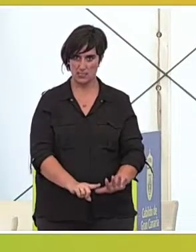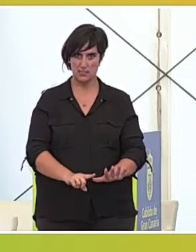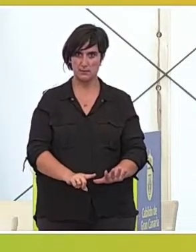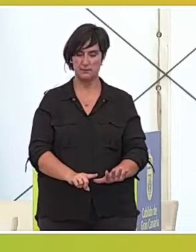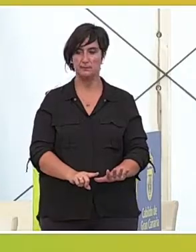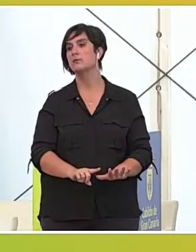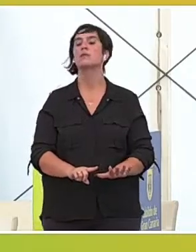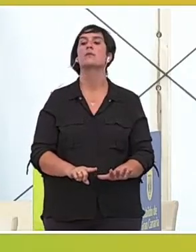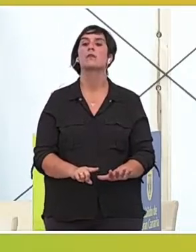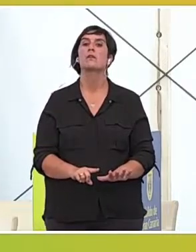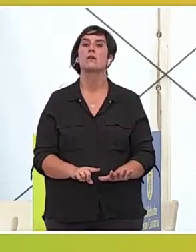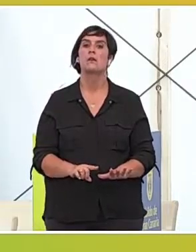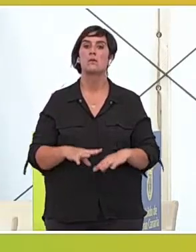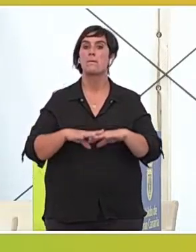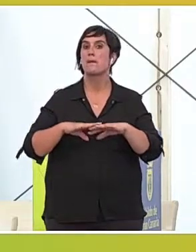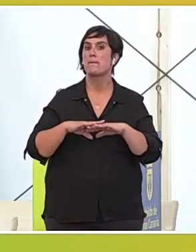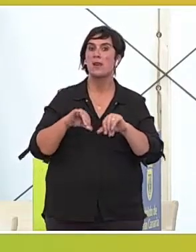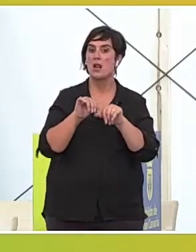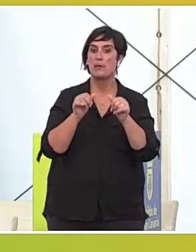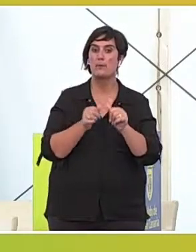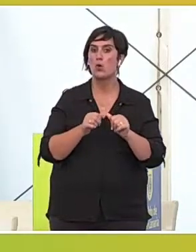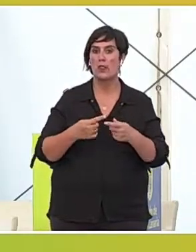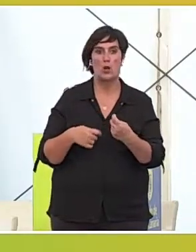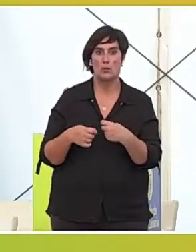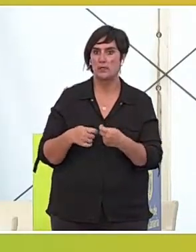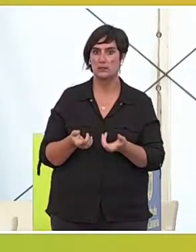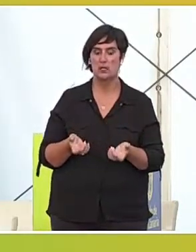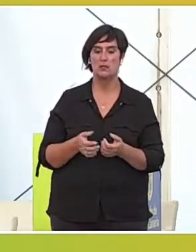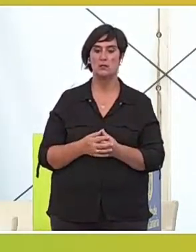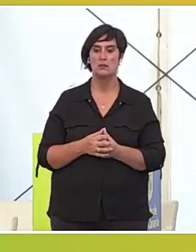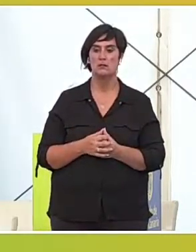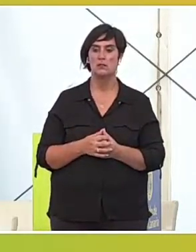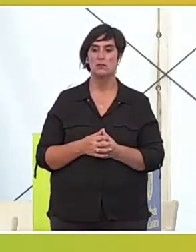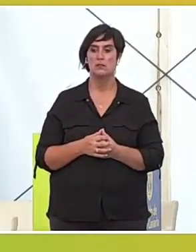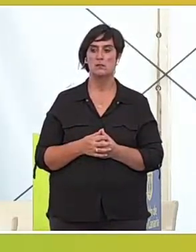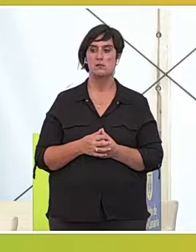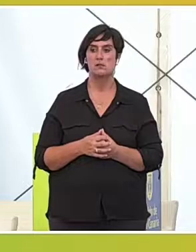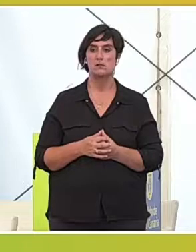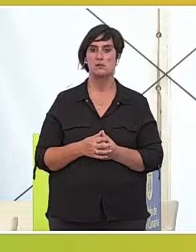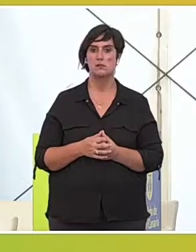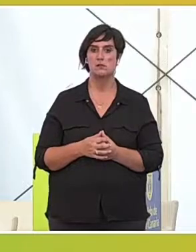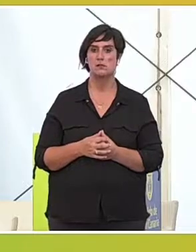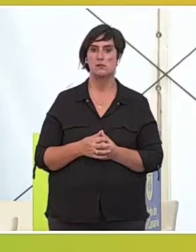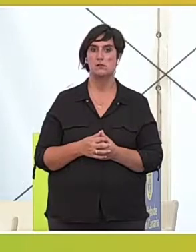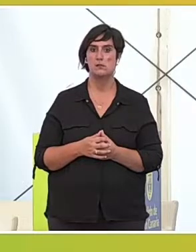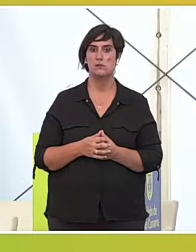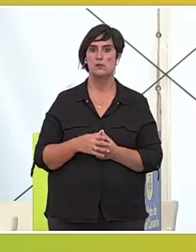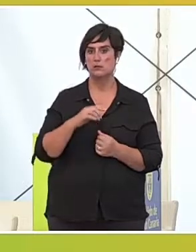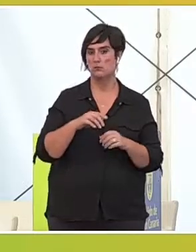el modelo de una membrana comercial, en este caso fue de